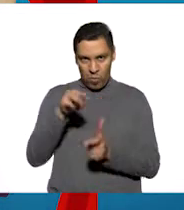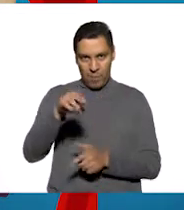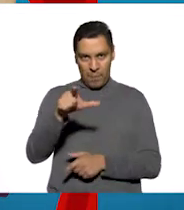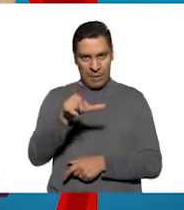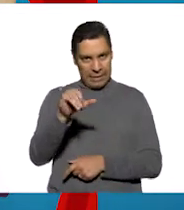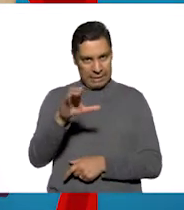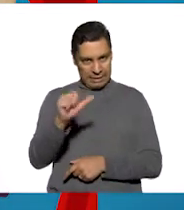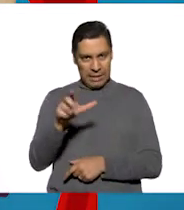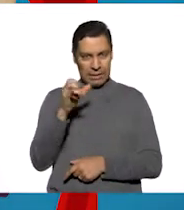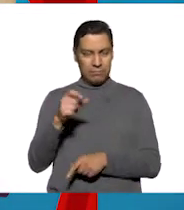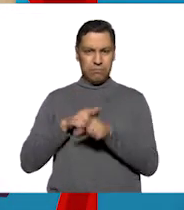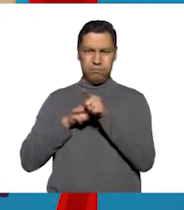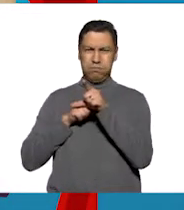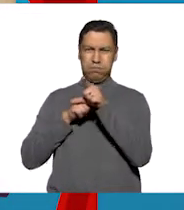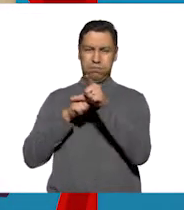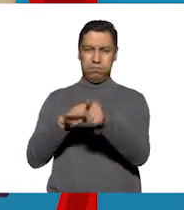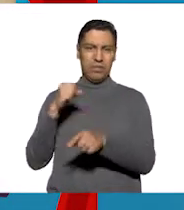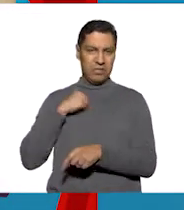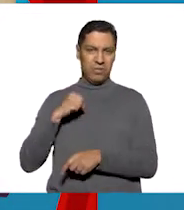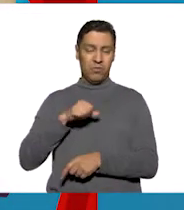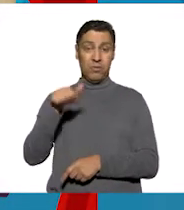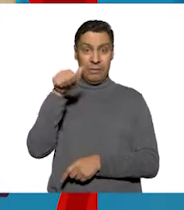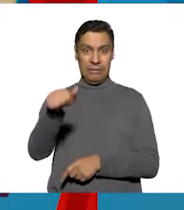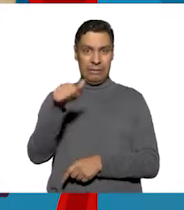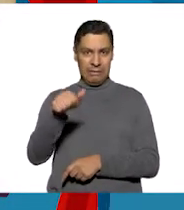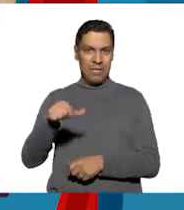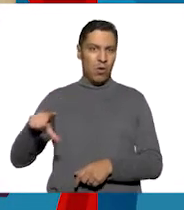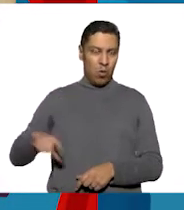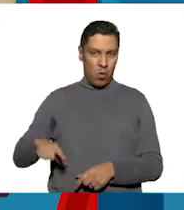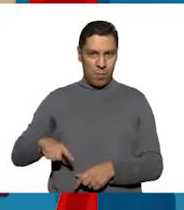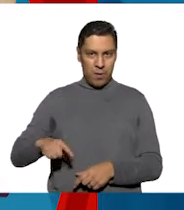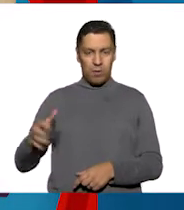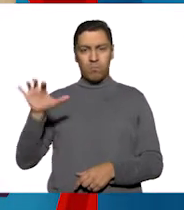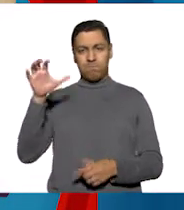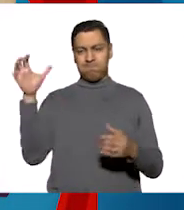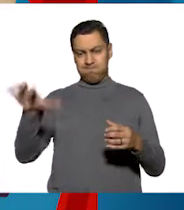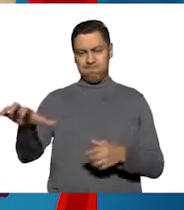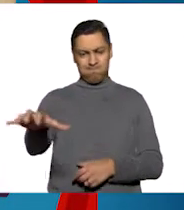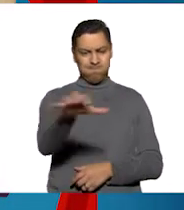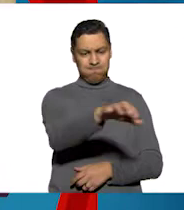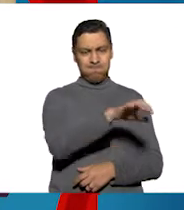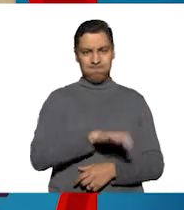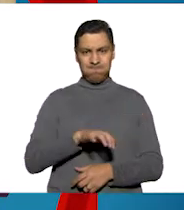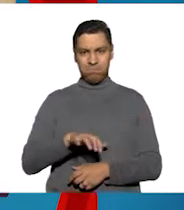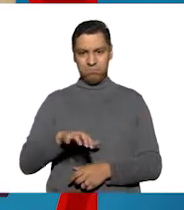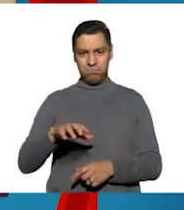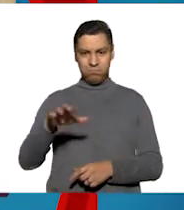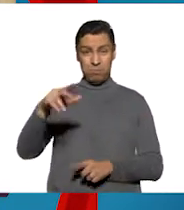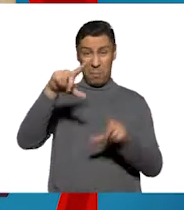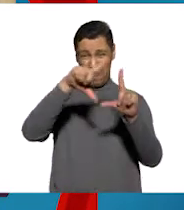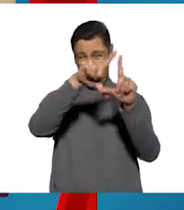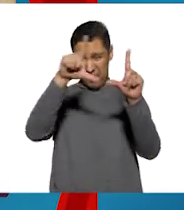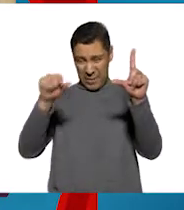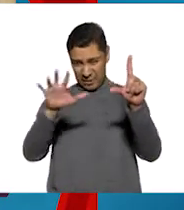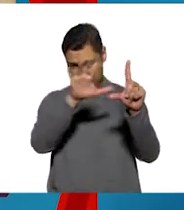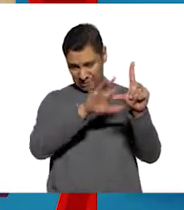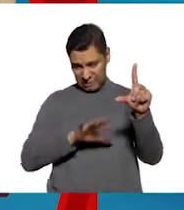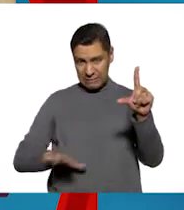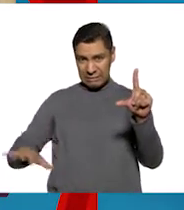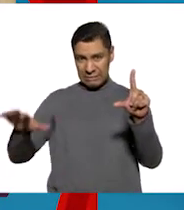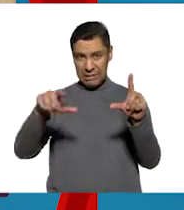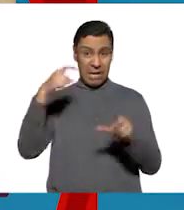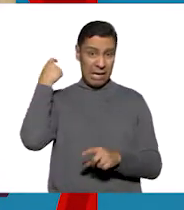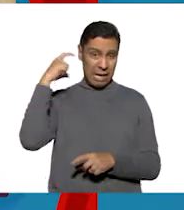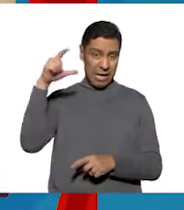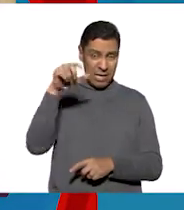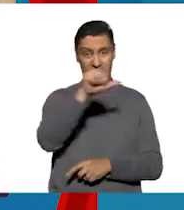siglo XVI. Los señoríos que quedaron bajo su dominio se extendieron de costa a costa del país y desde Querétaro